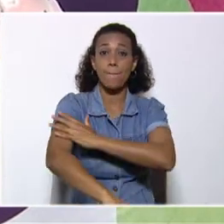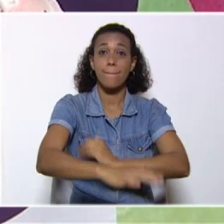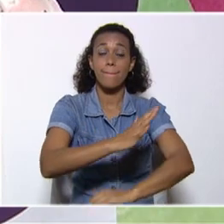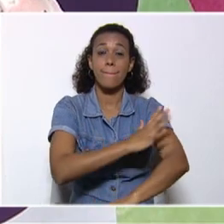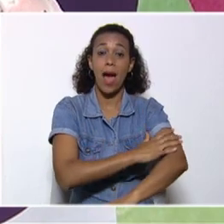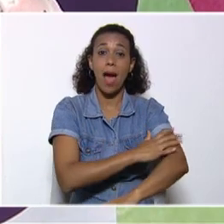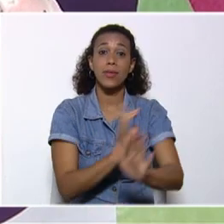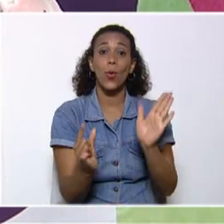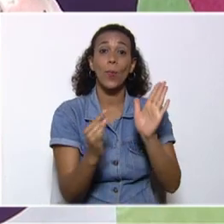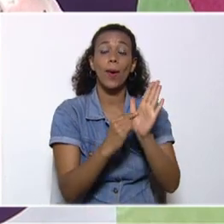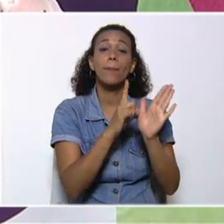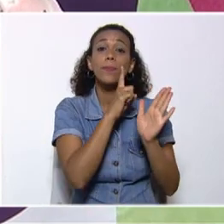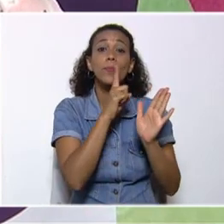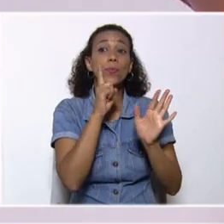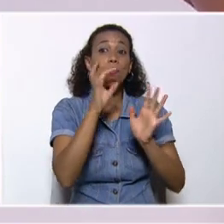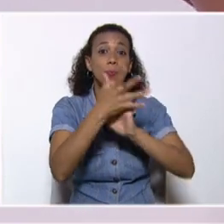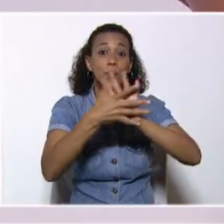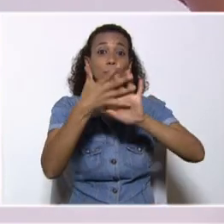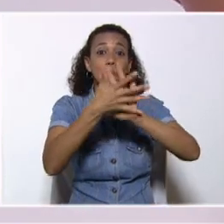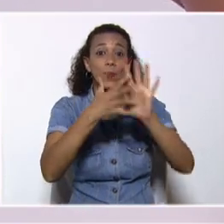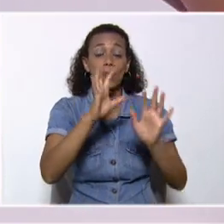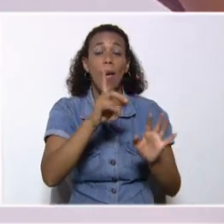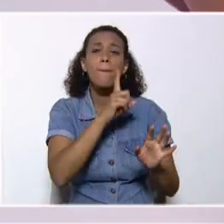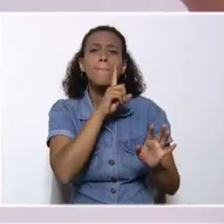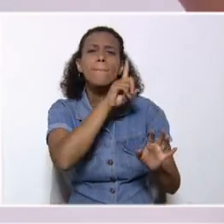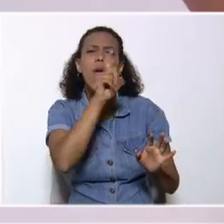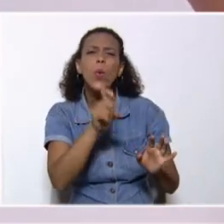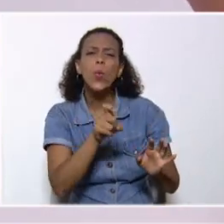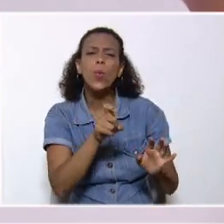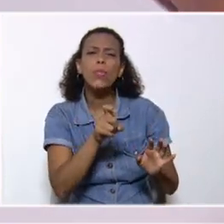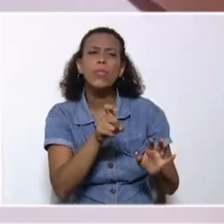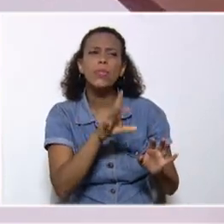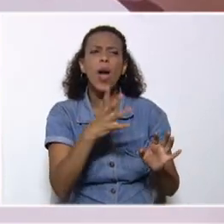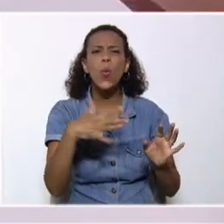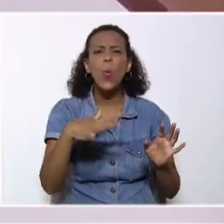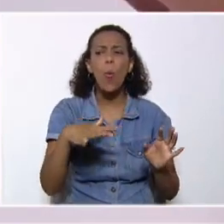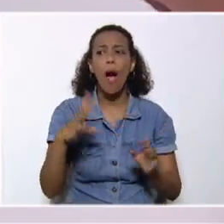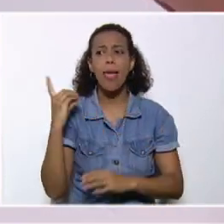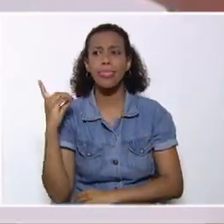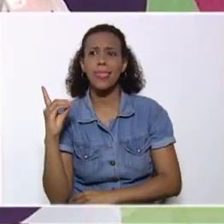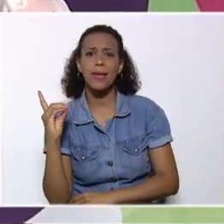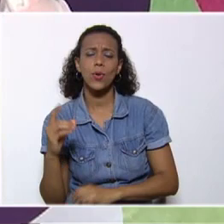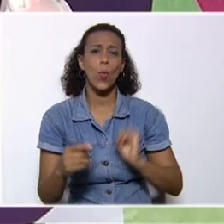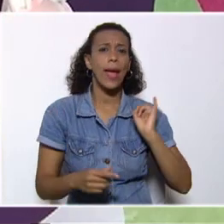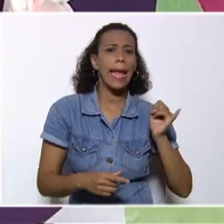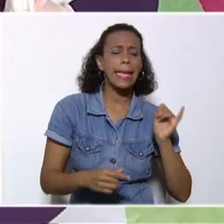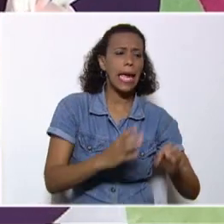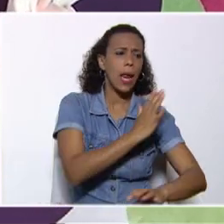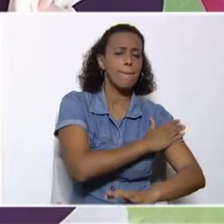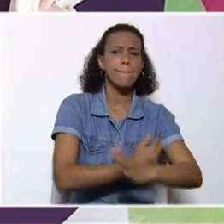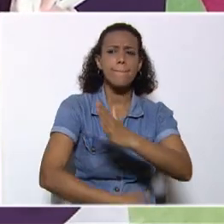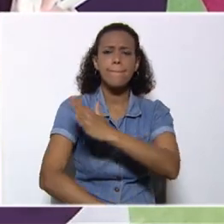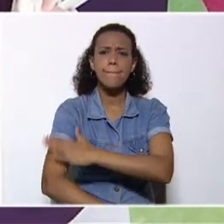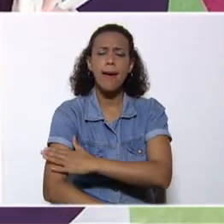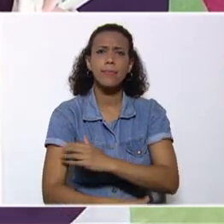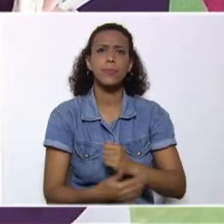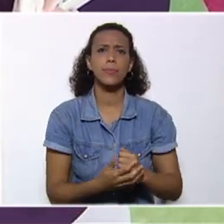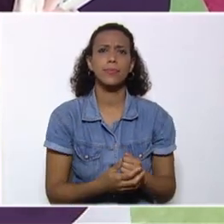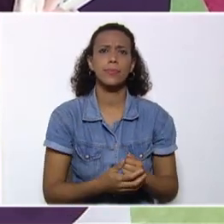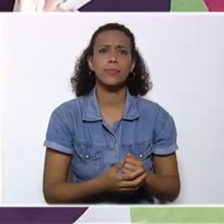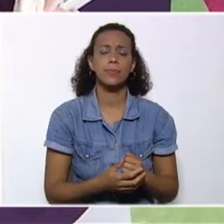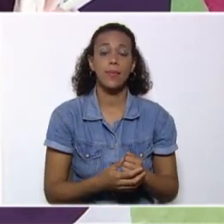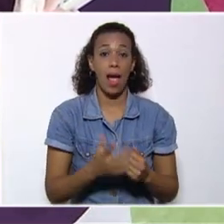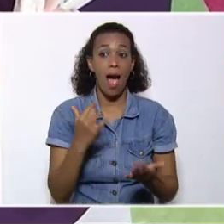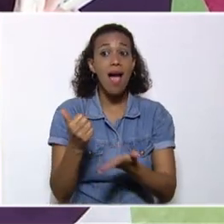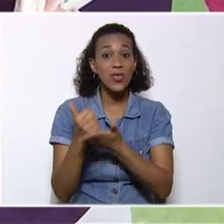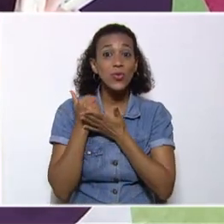que vayamos colocando estas láminas, podemos ir preguntándole qué brazo es el que estamos colocando, si es el derecho, si es el izquierdo. Esto